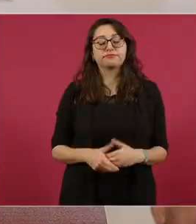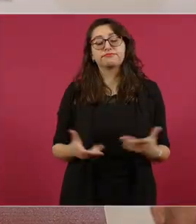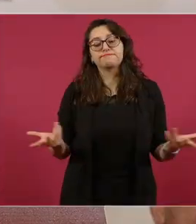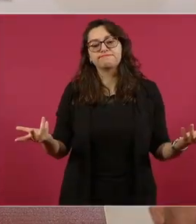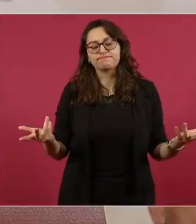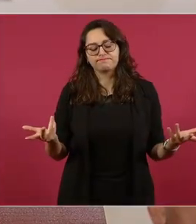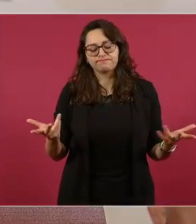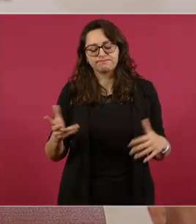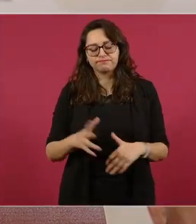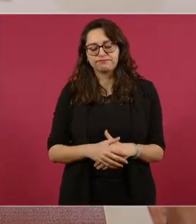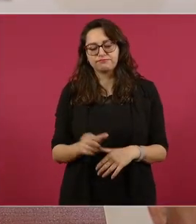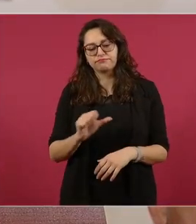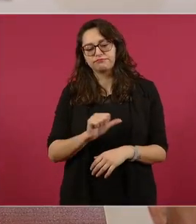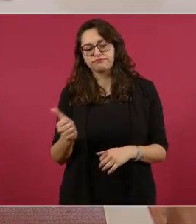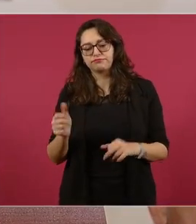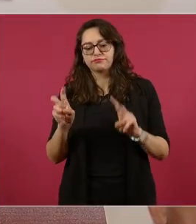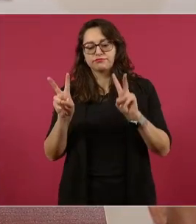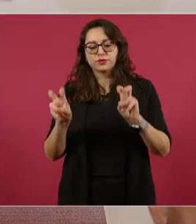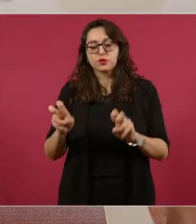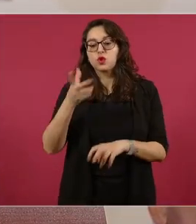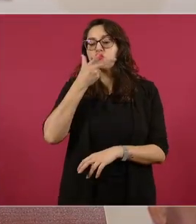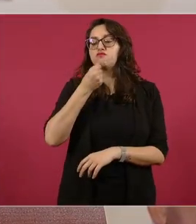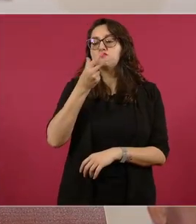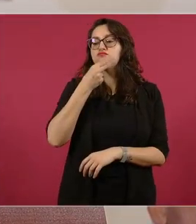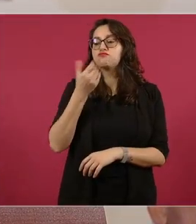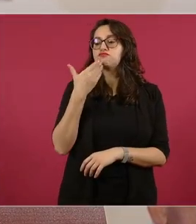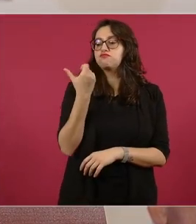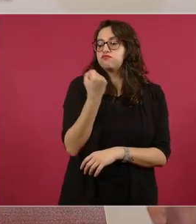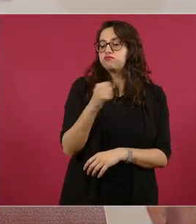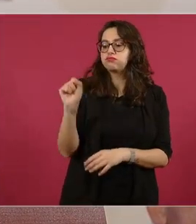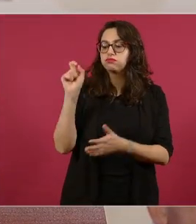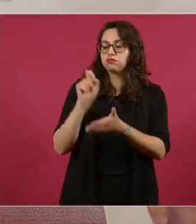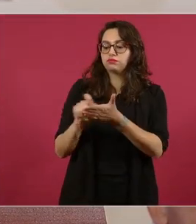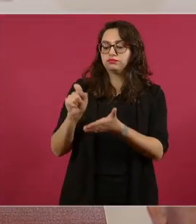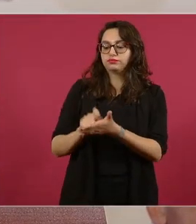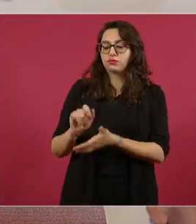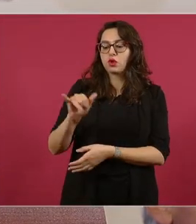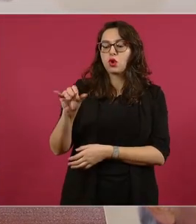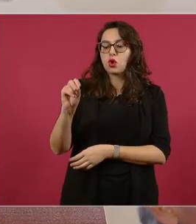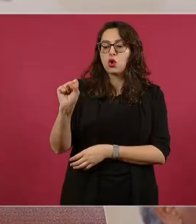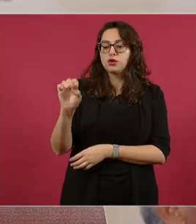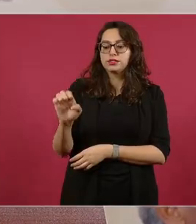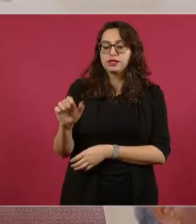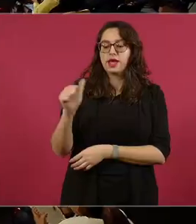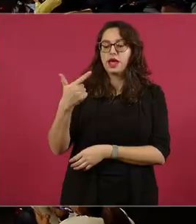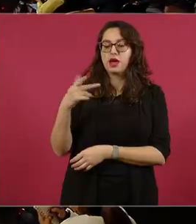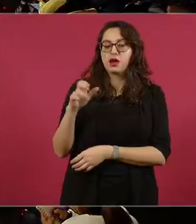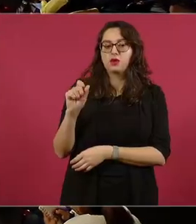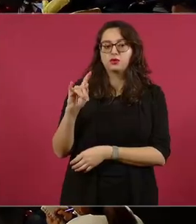Lamentamos mucho el fallecimiento del gran escritor José Agustín.